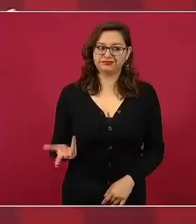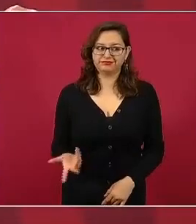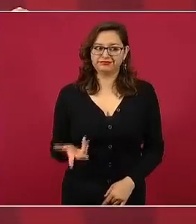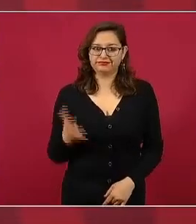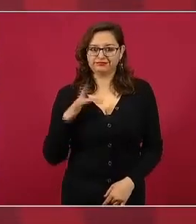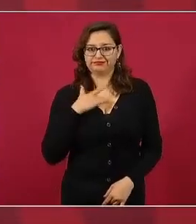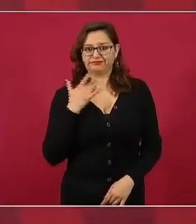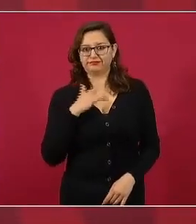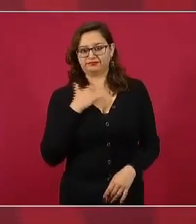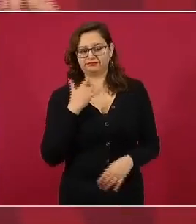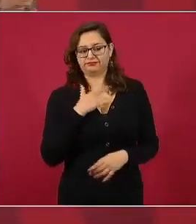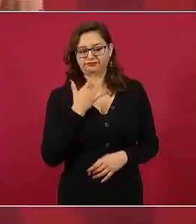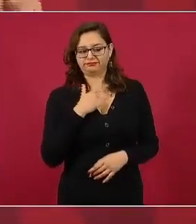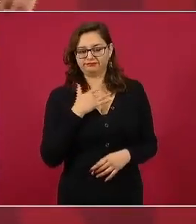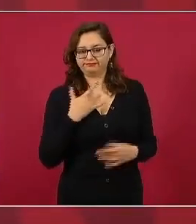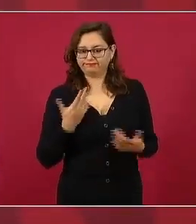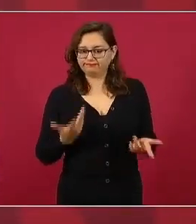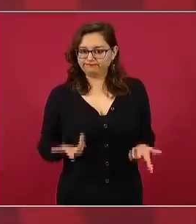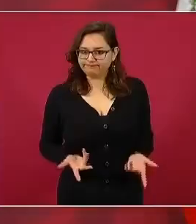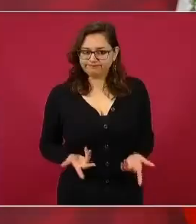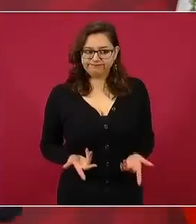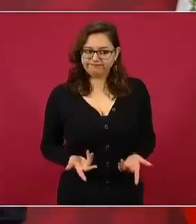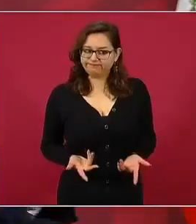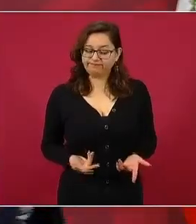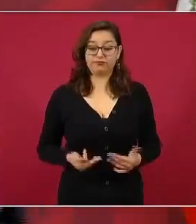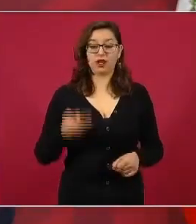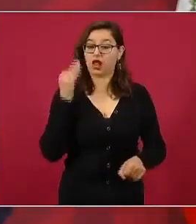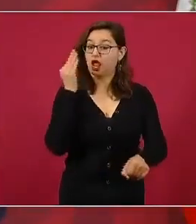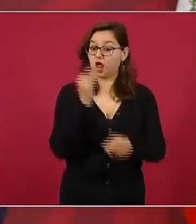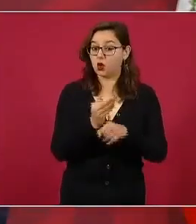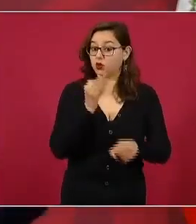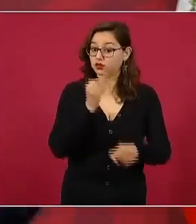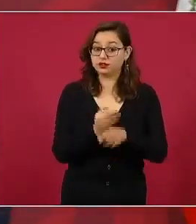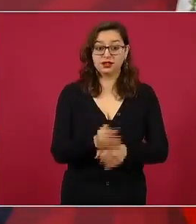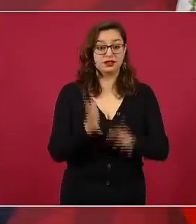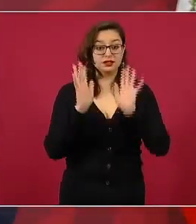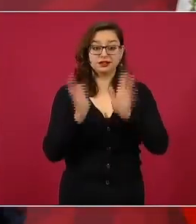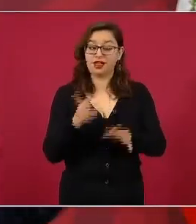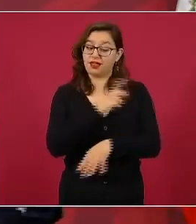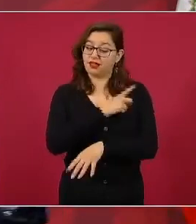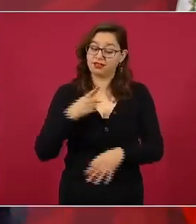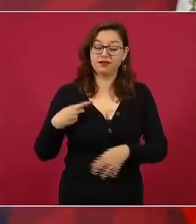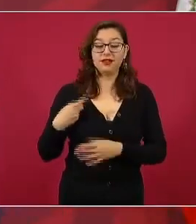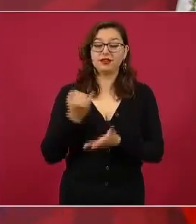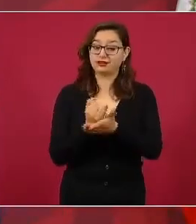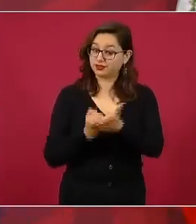Entonces, en momentos de definición, eso no,